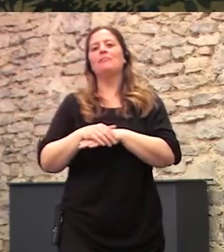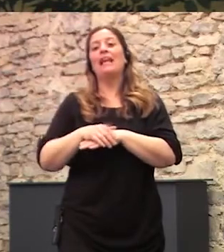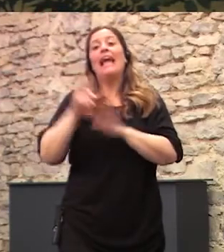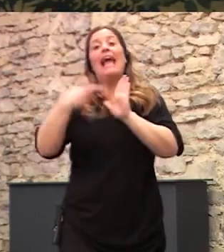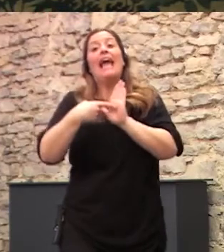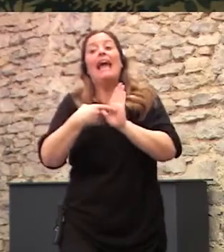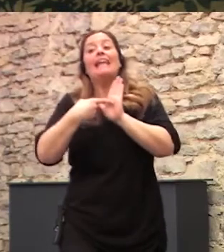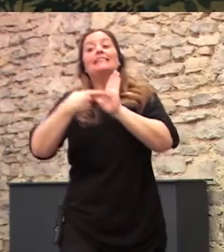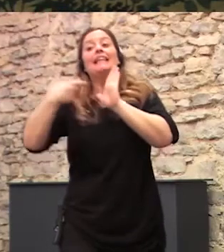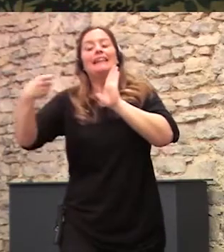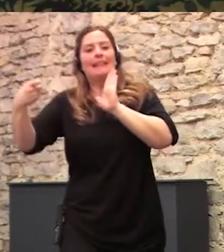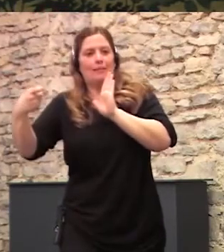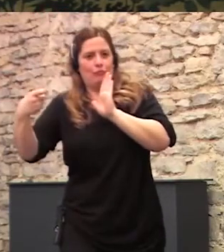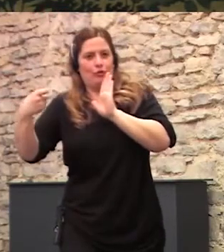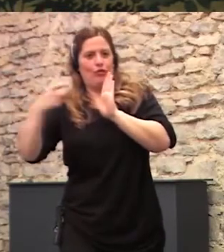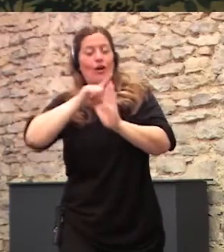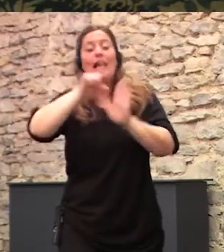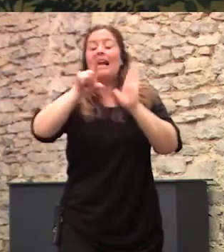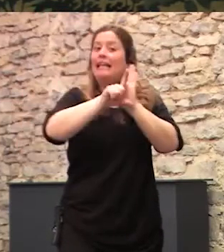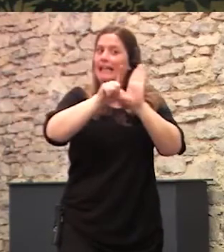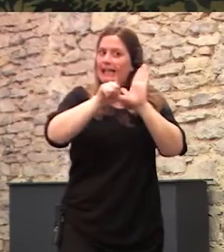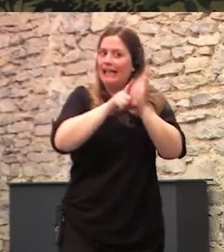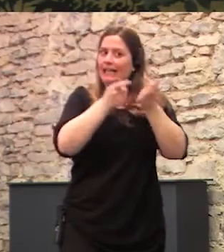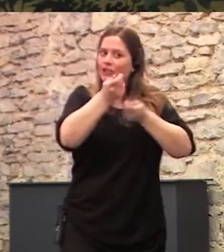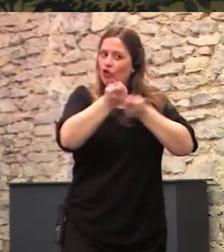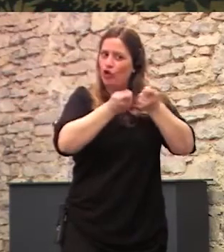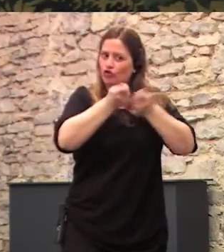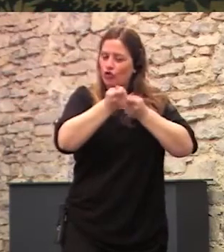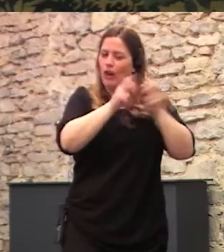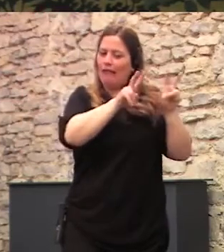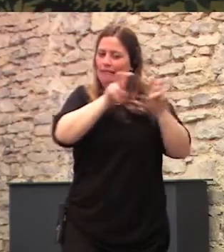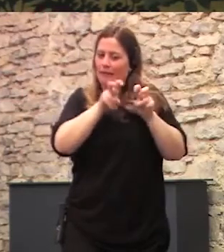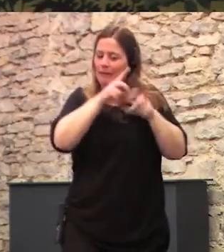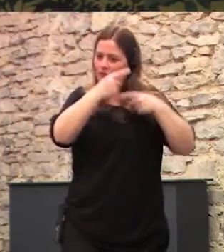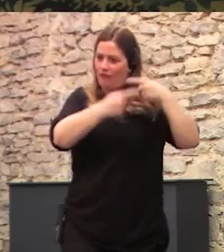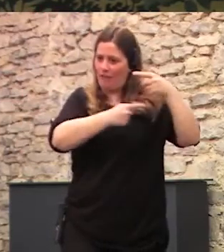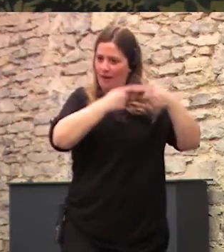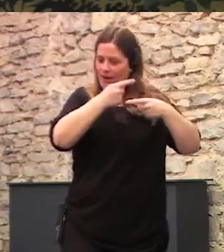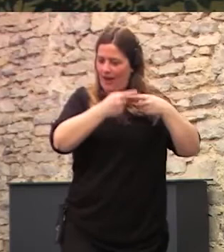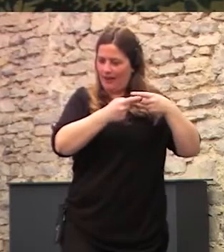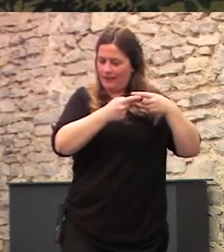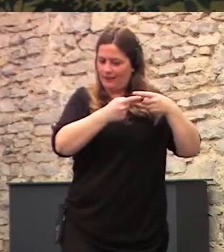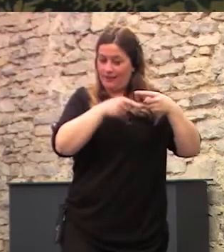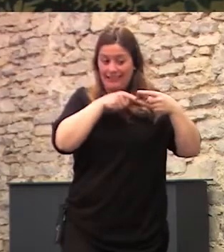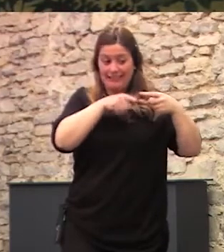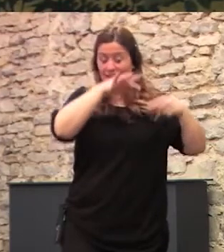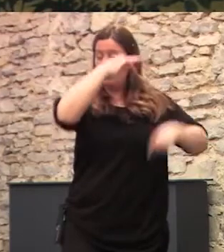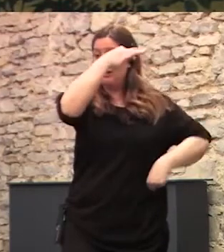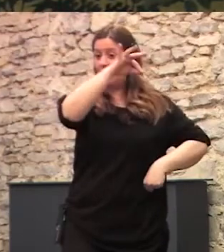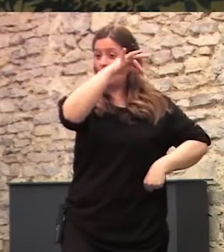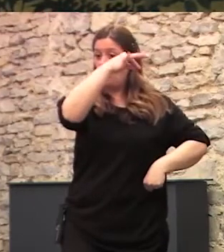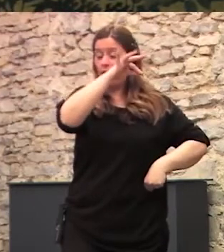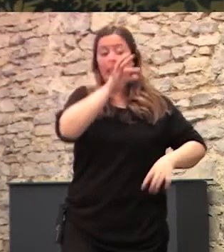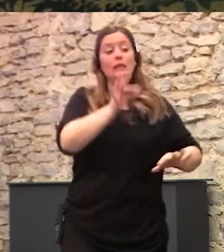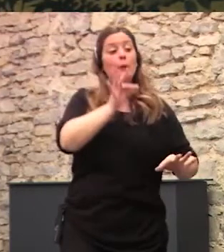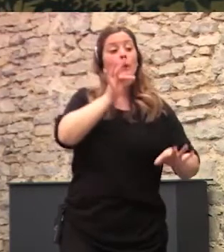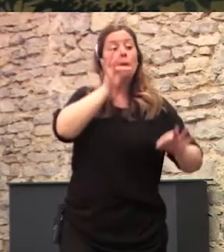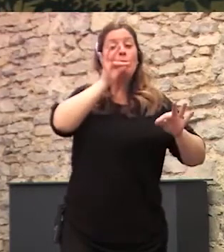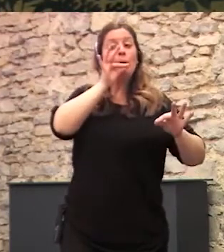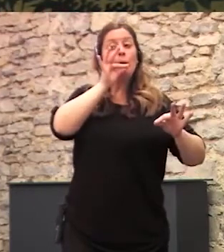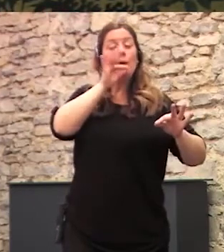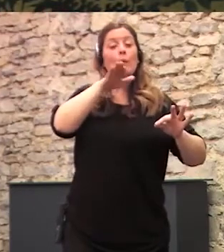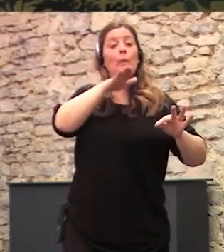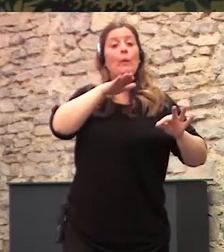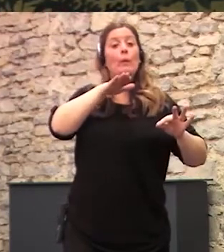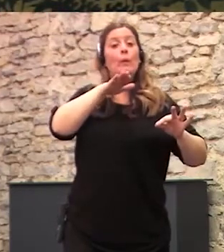las leyes que regulan los asuntos familiares, son las únicas inspiradas